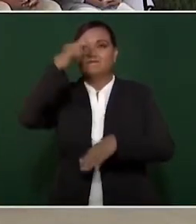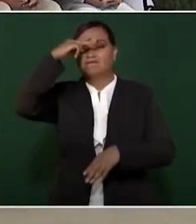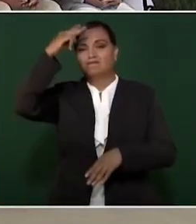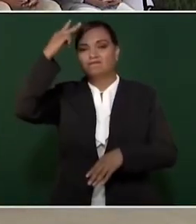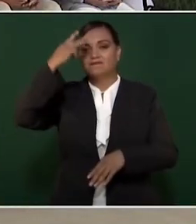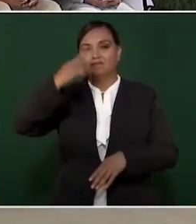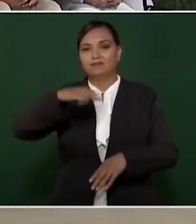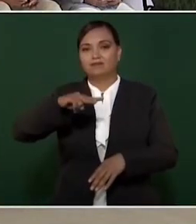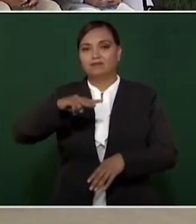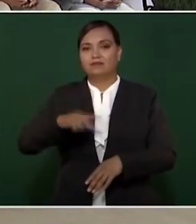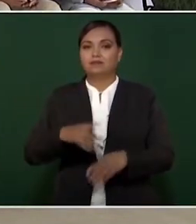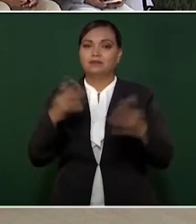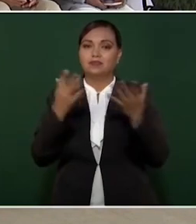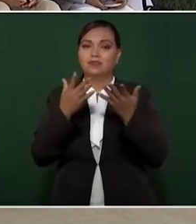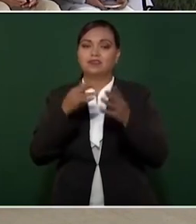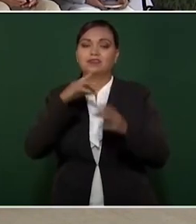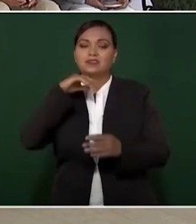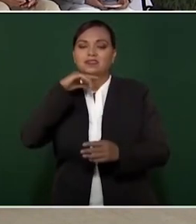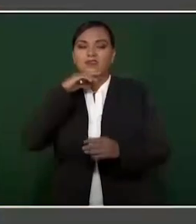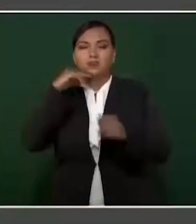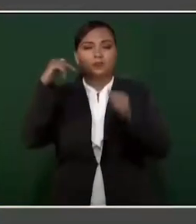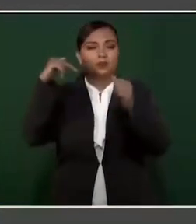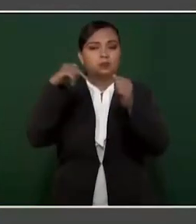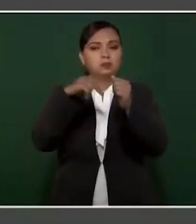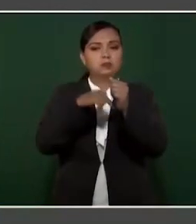México ha sido la corrupción.